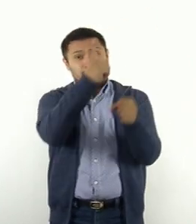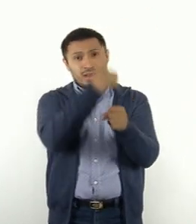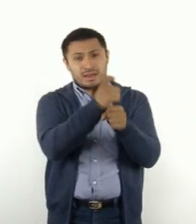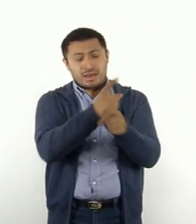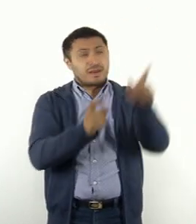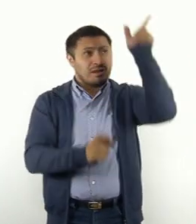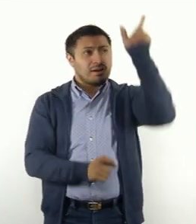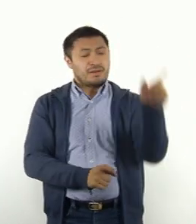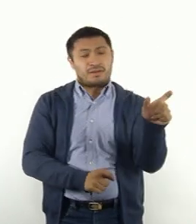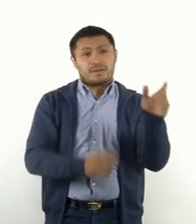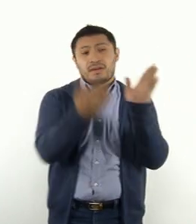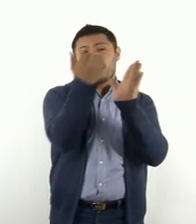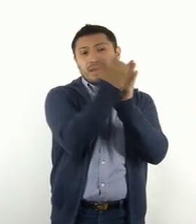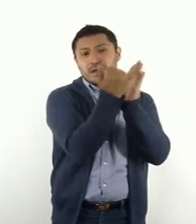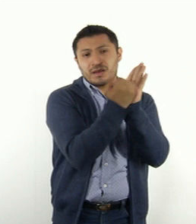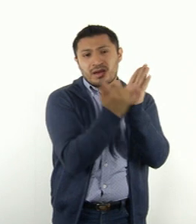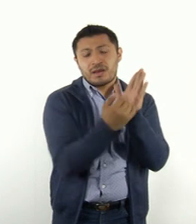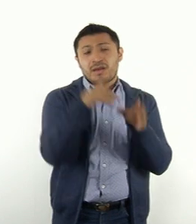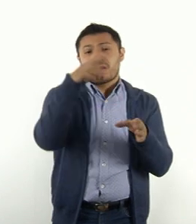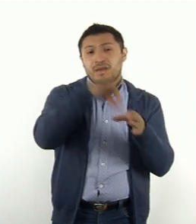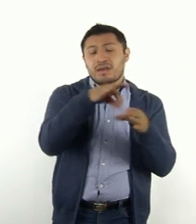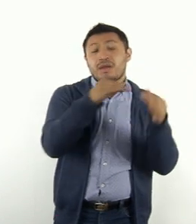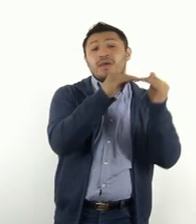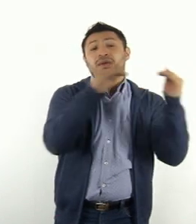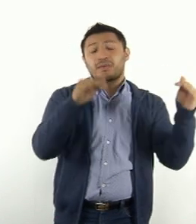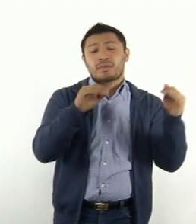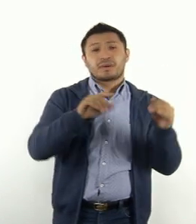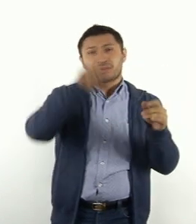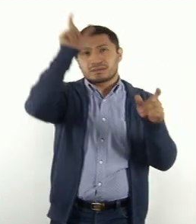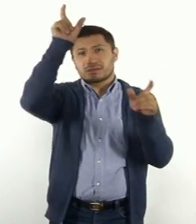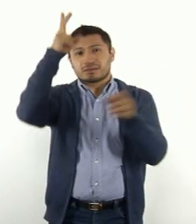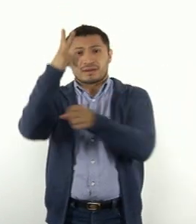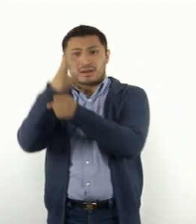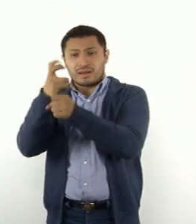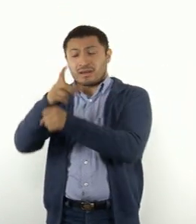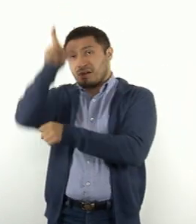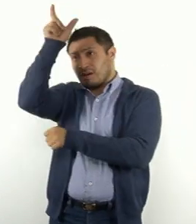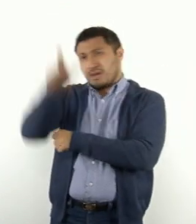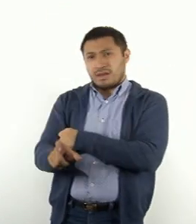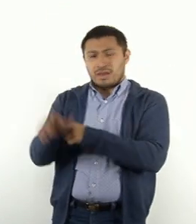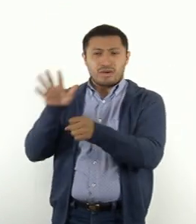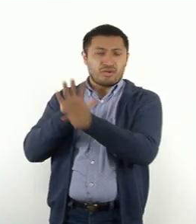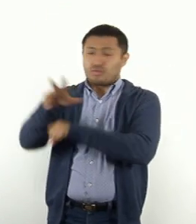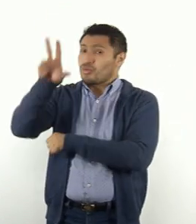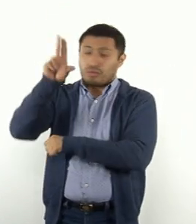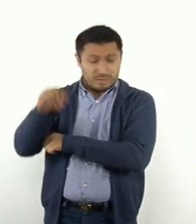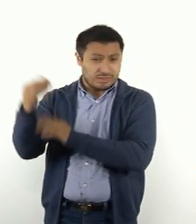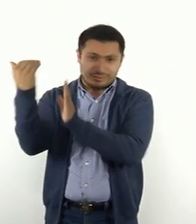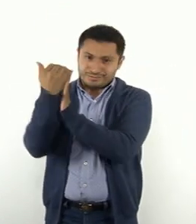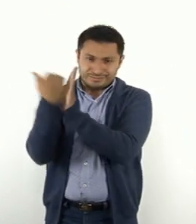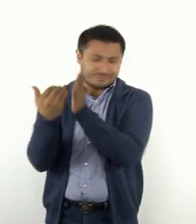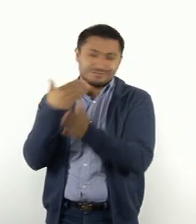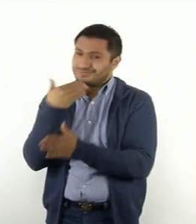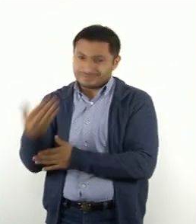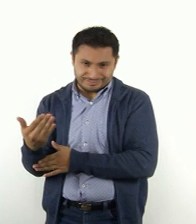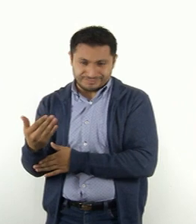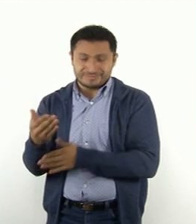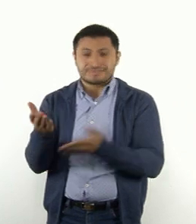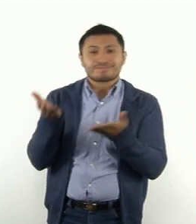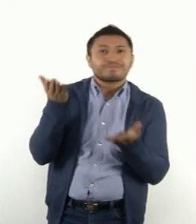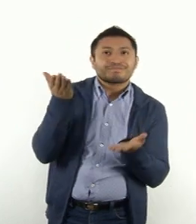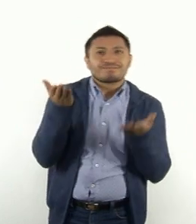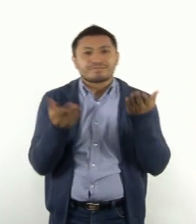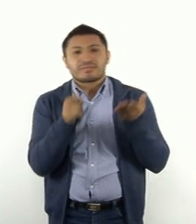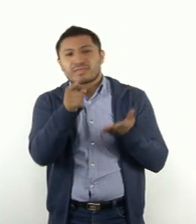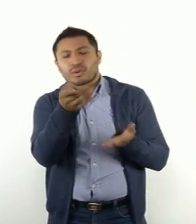los principios de la democracia y en la otra los principios contrarios, pues así deducirán